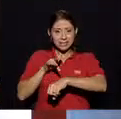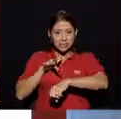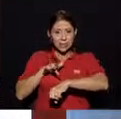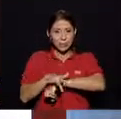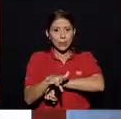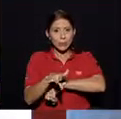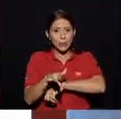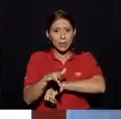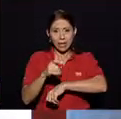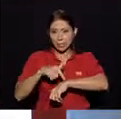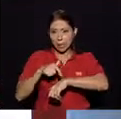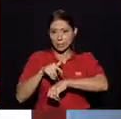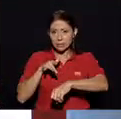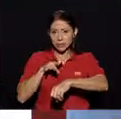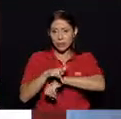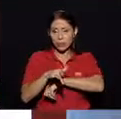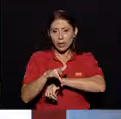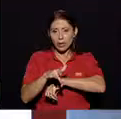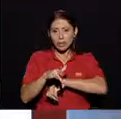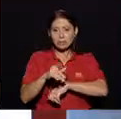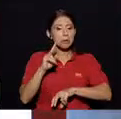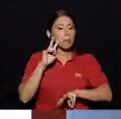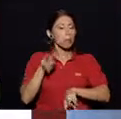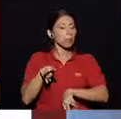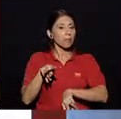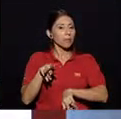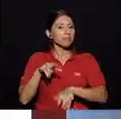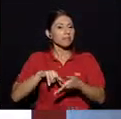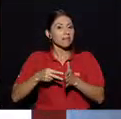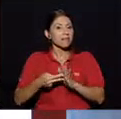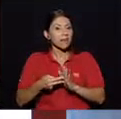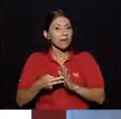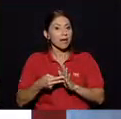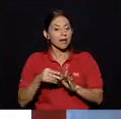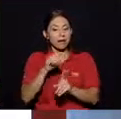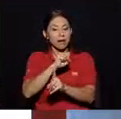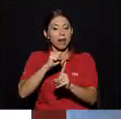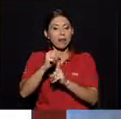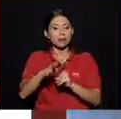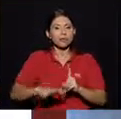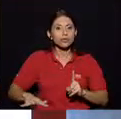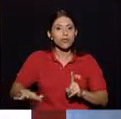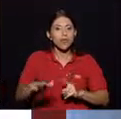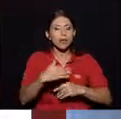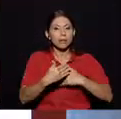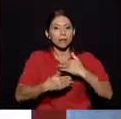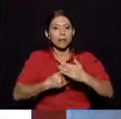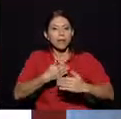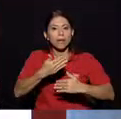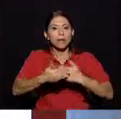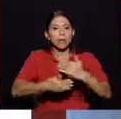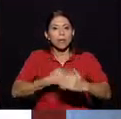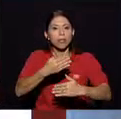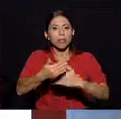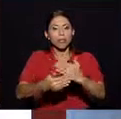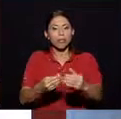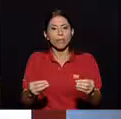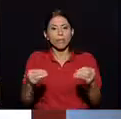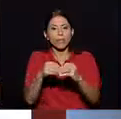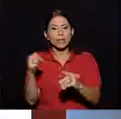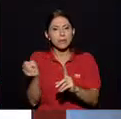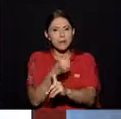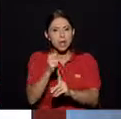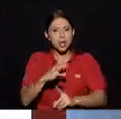primeras etapas, estamos construyendo una sociedad que cada vez va a ser más violenta, como lo estamos viendo en este